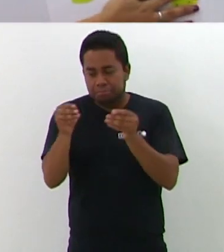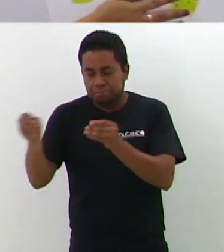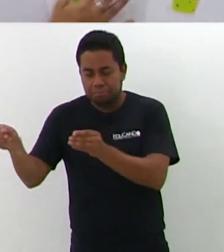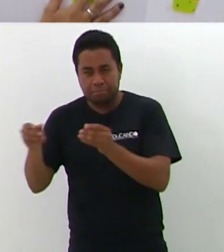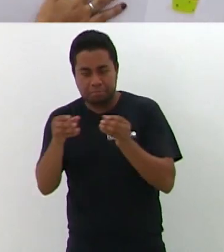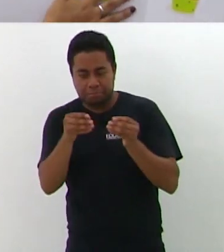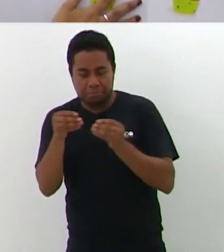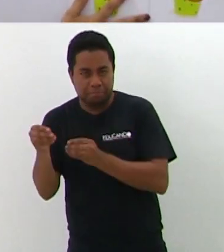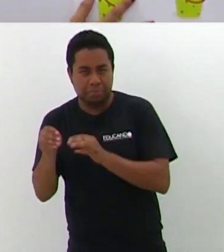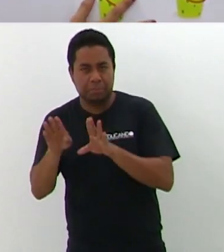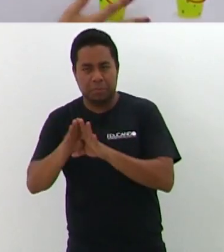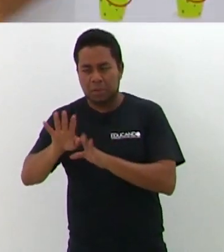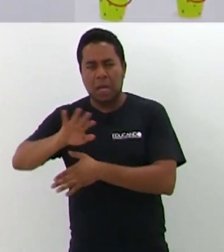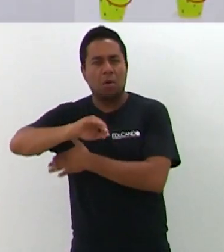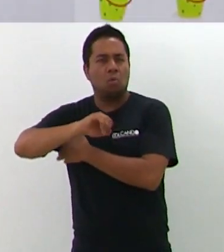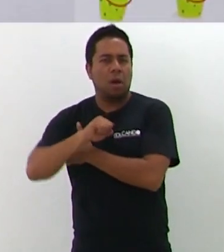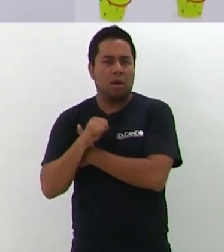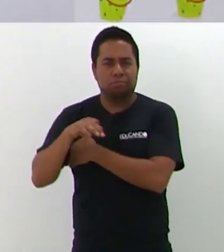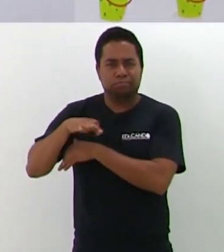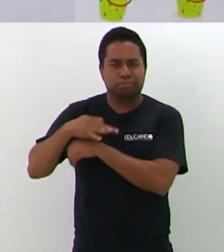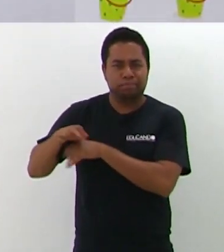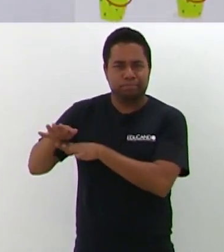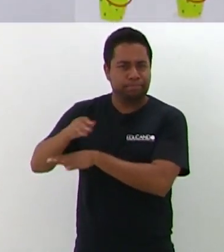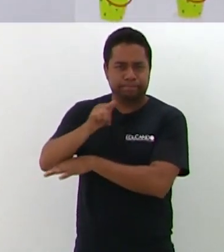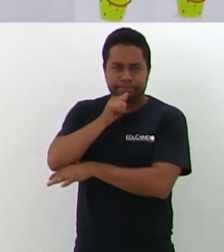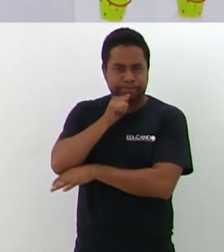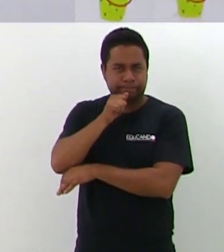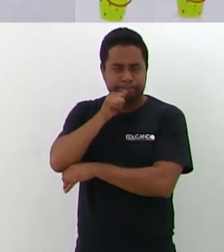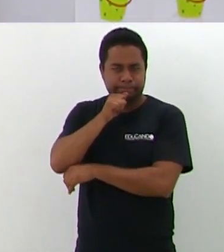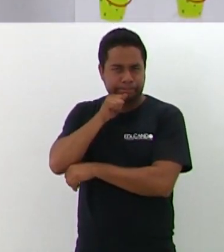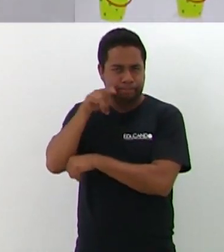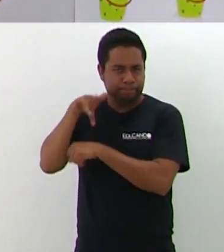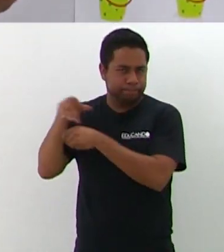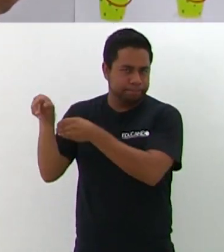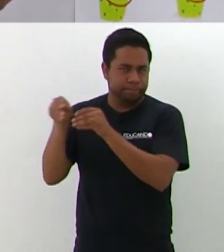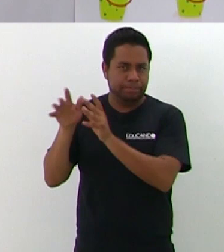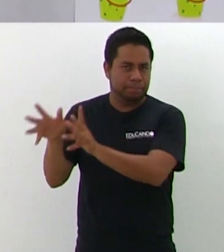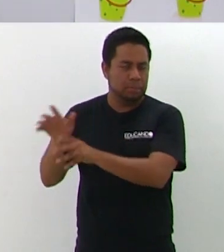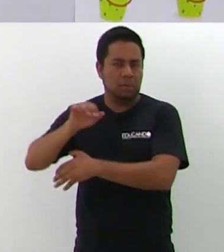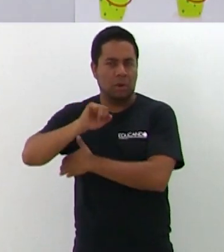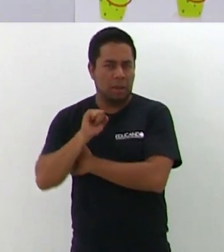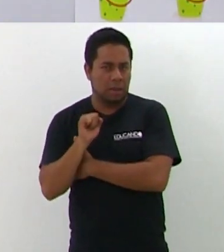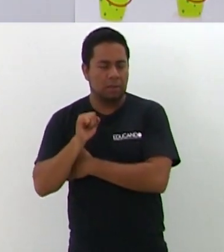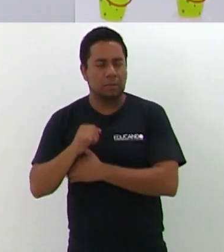lado las otras que no vamos a utilizar por ahorita.